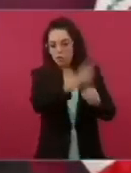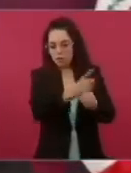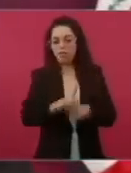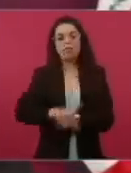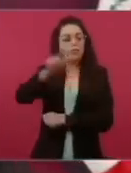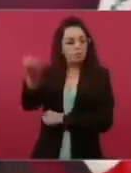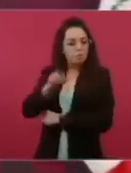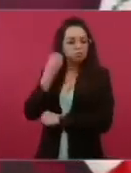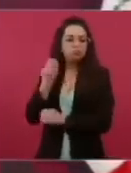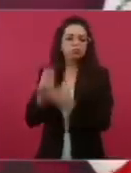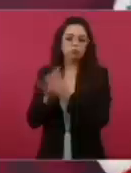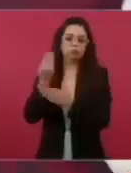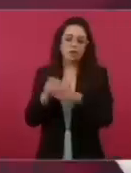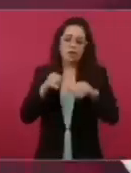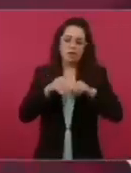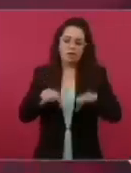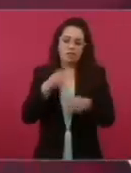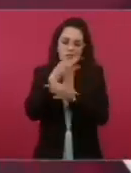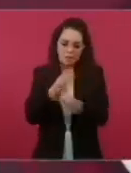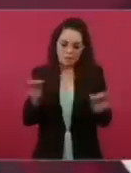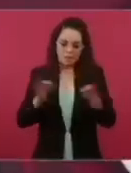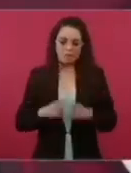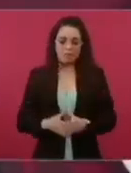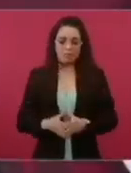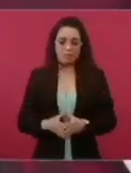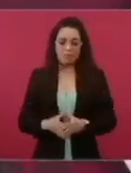conferencia. Pues los del PAN,